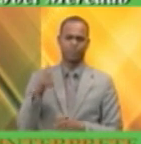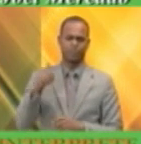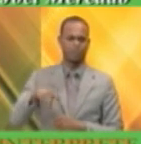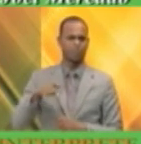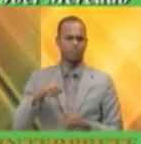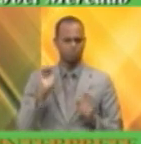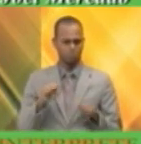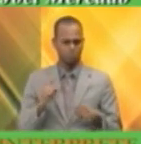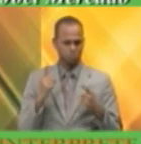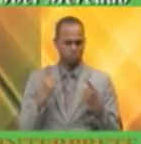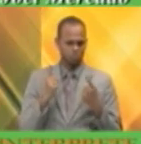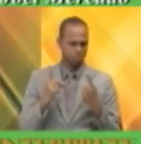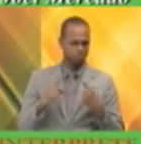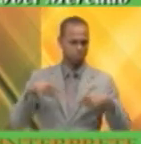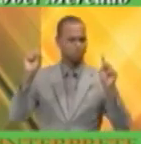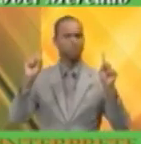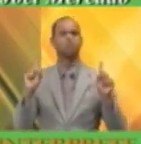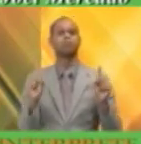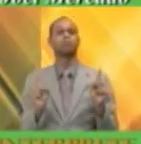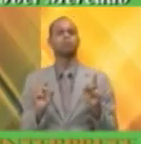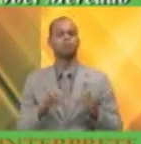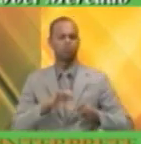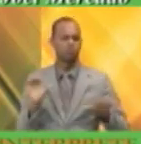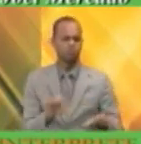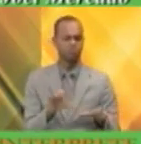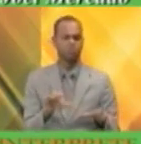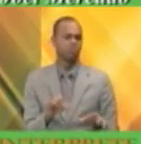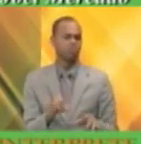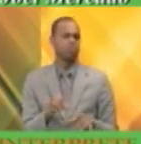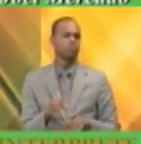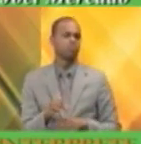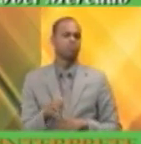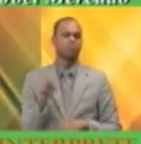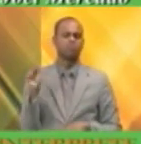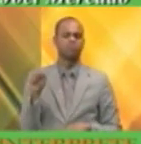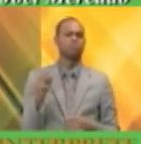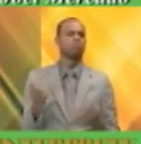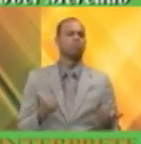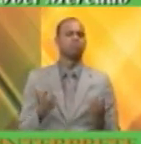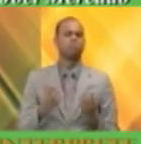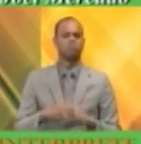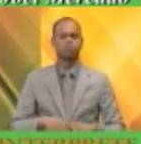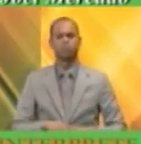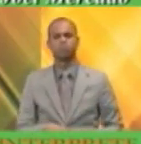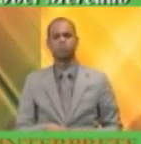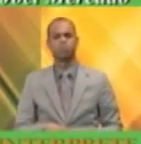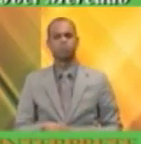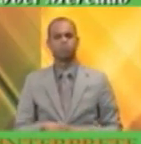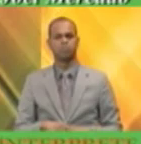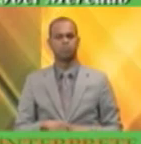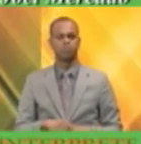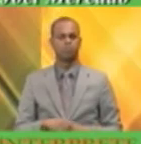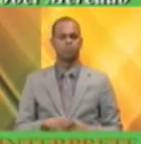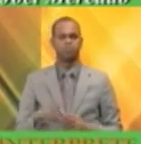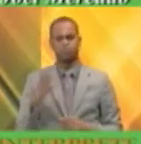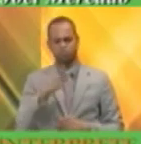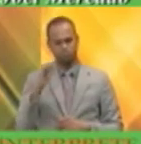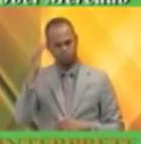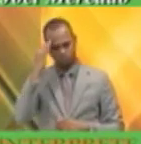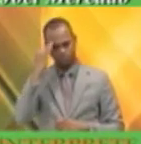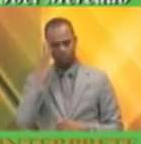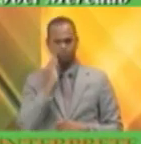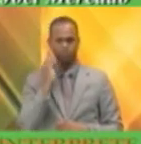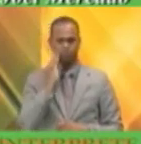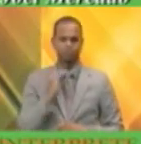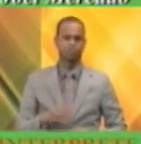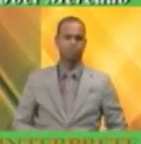posibilidades tenemos de desarrollarnos en el paralimpismo? Así, a ojo de buen cubero, ustedes que conocen el deporte. Sí,